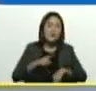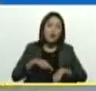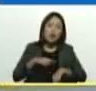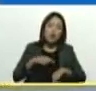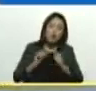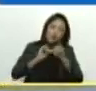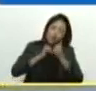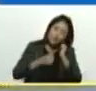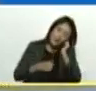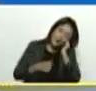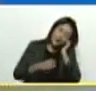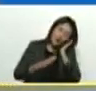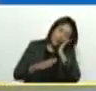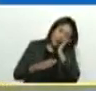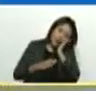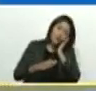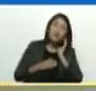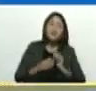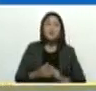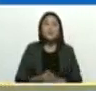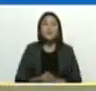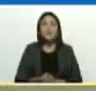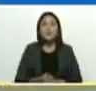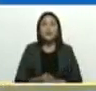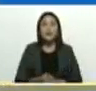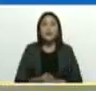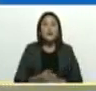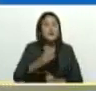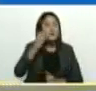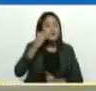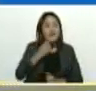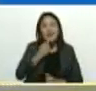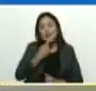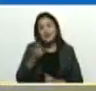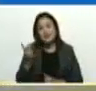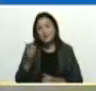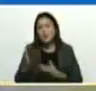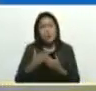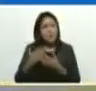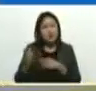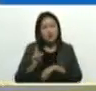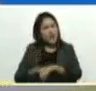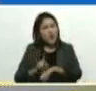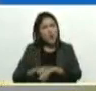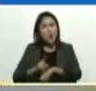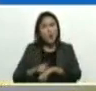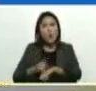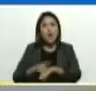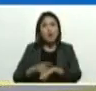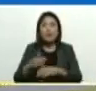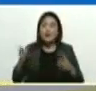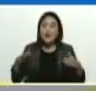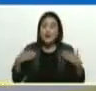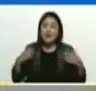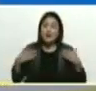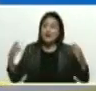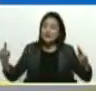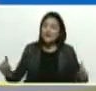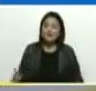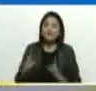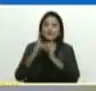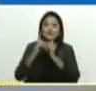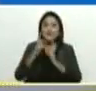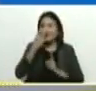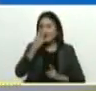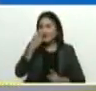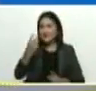Bueno, pues Fidel le dice que no importa la hora, que lo alegraba la visita y le